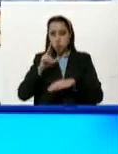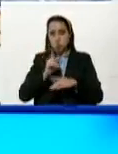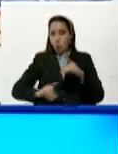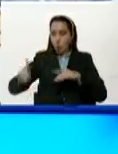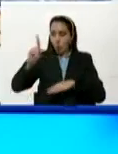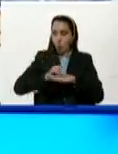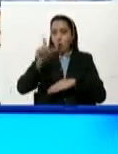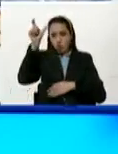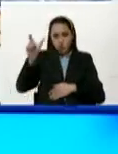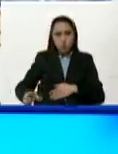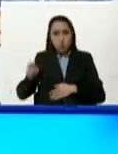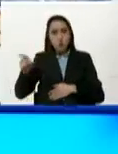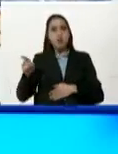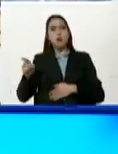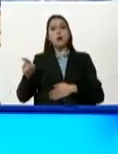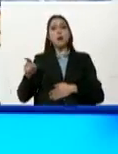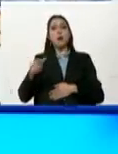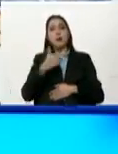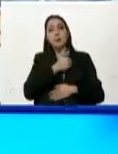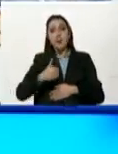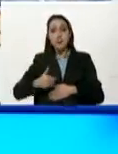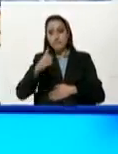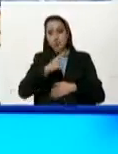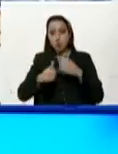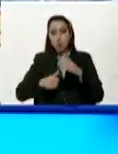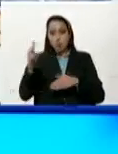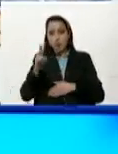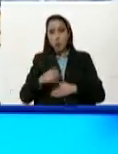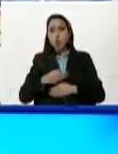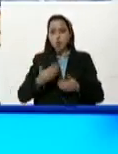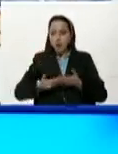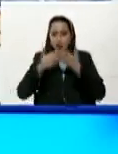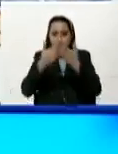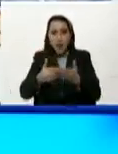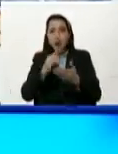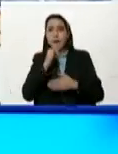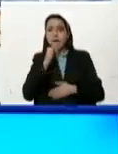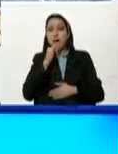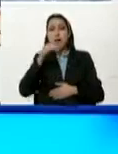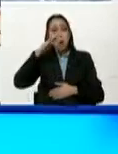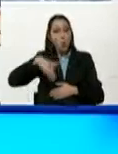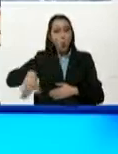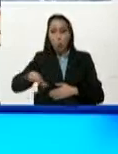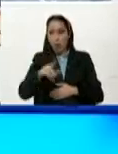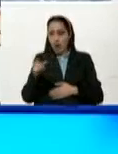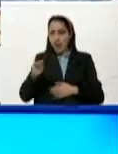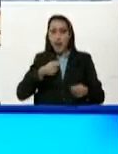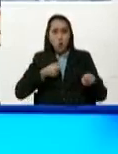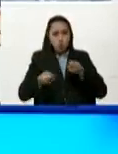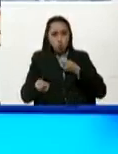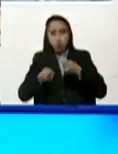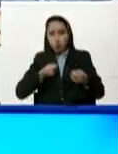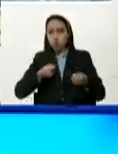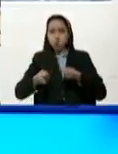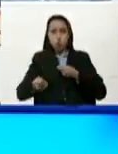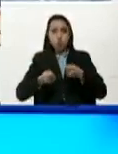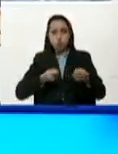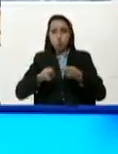na rodríguez gómez le diera a nuestro pueblo dado que ella llevó las riendas